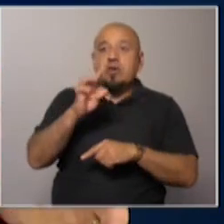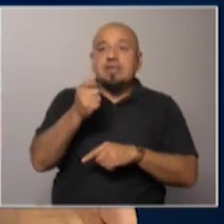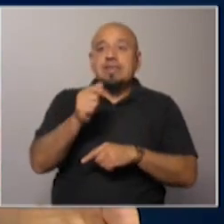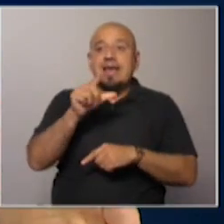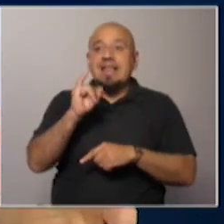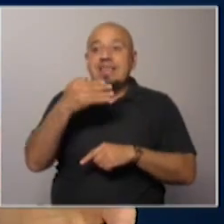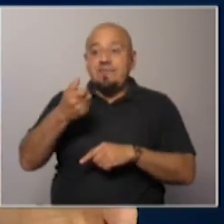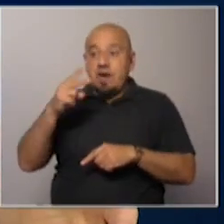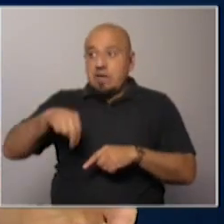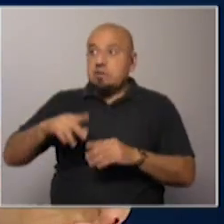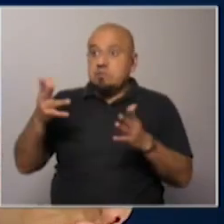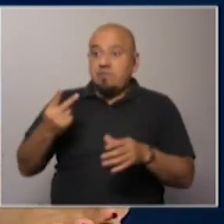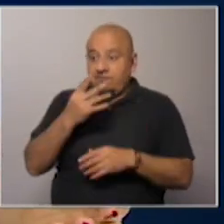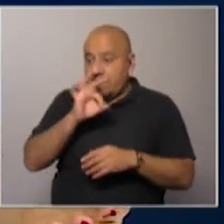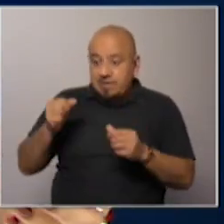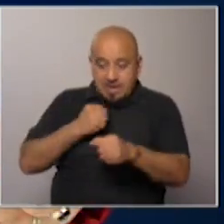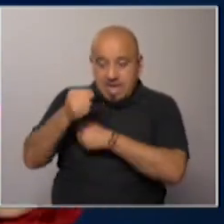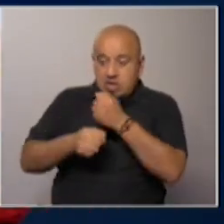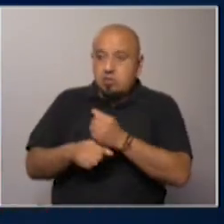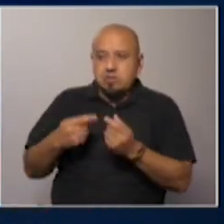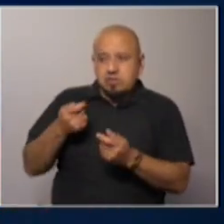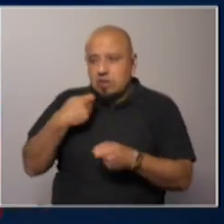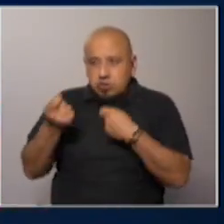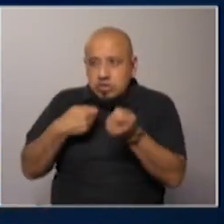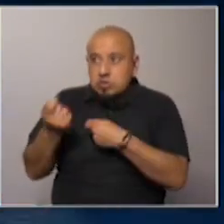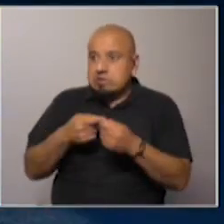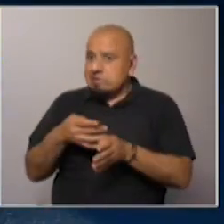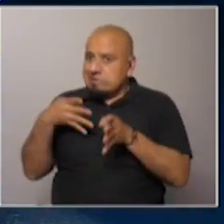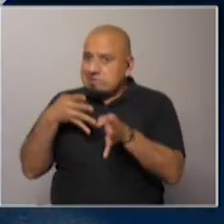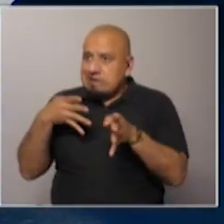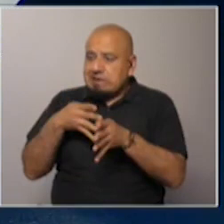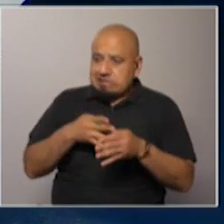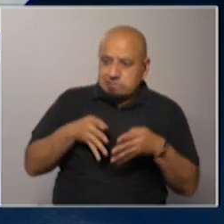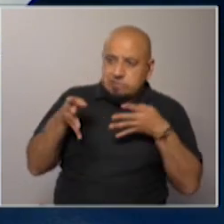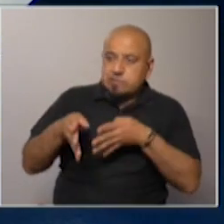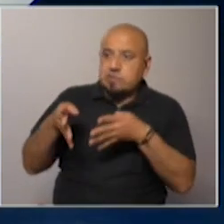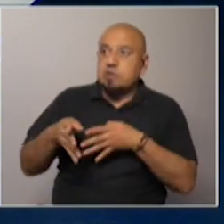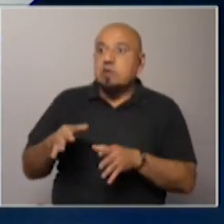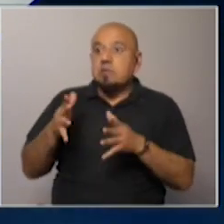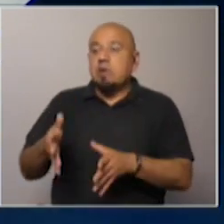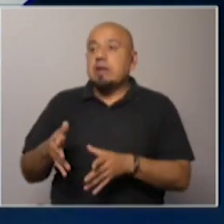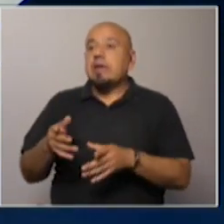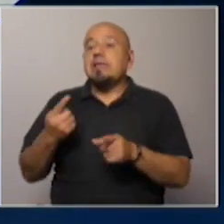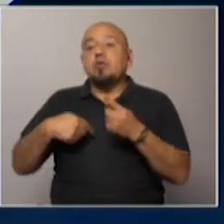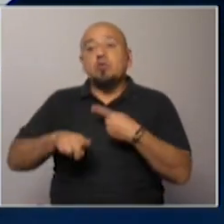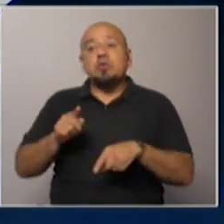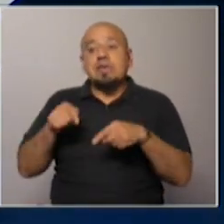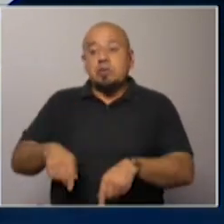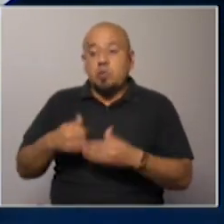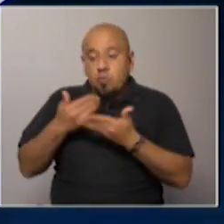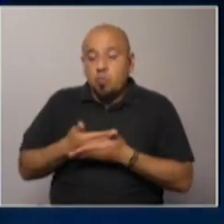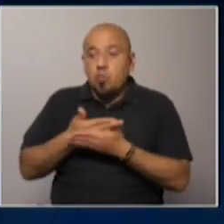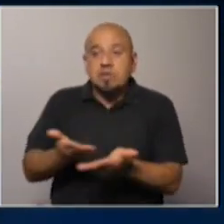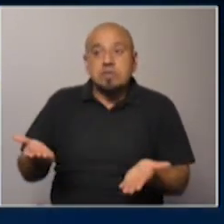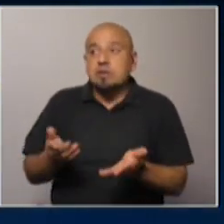mismos que llevan 20 años negociando atacando o de alguna manera intentando contener con lo cual esto demuestra el fracaso